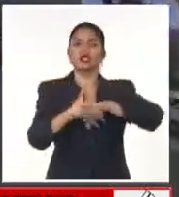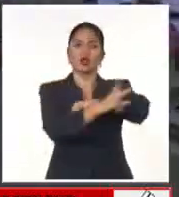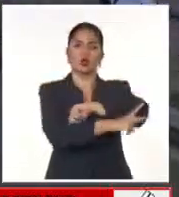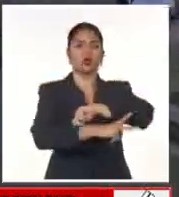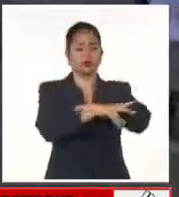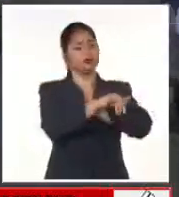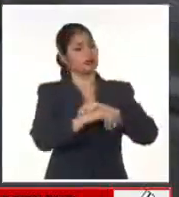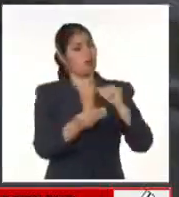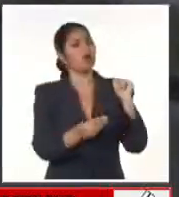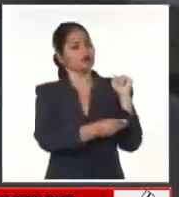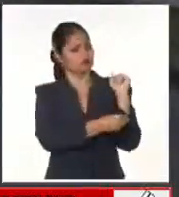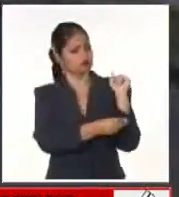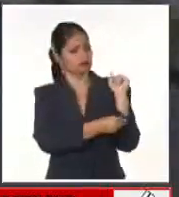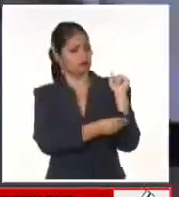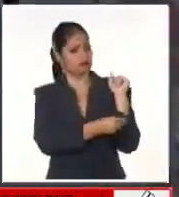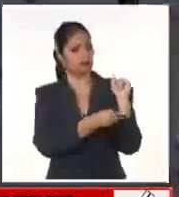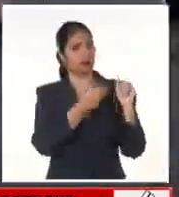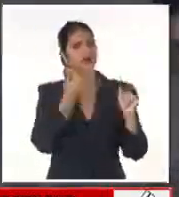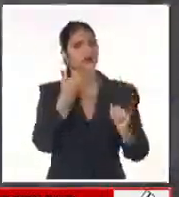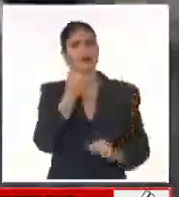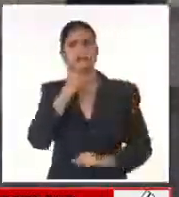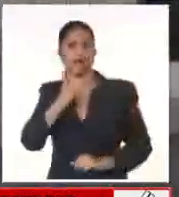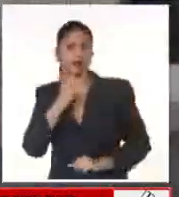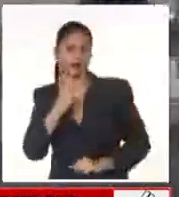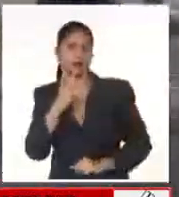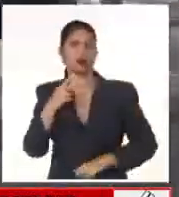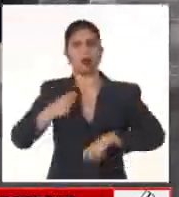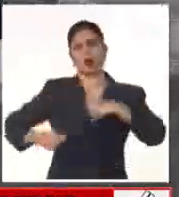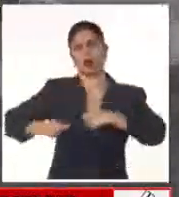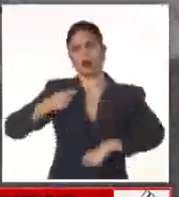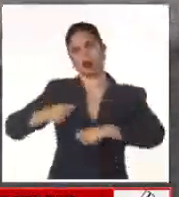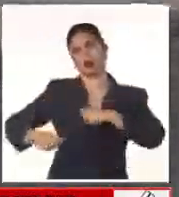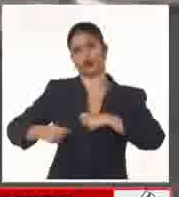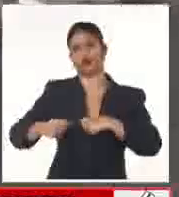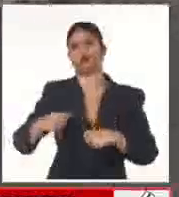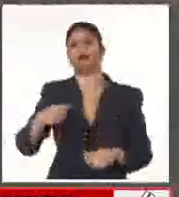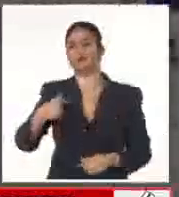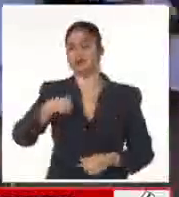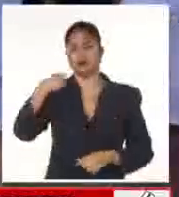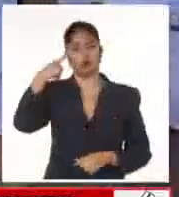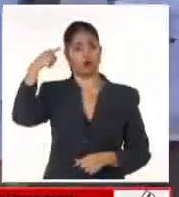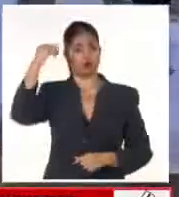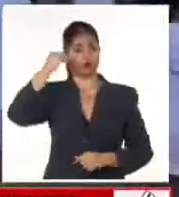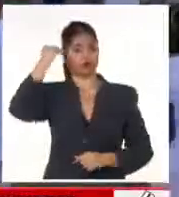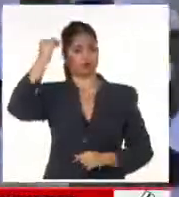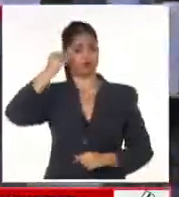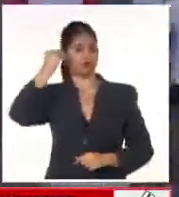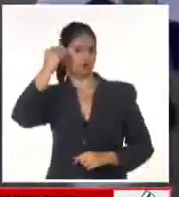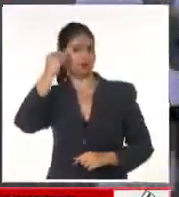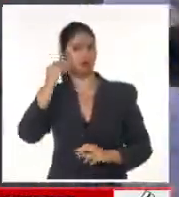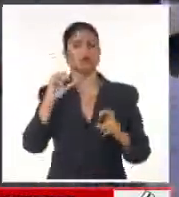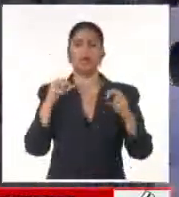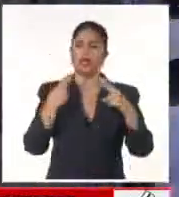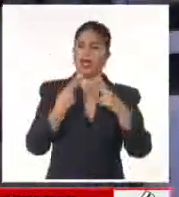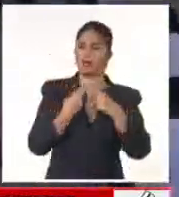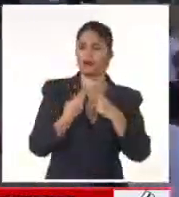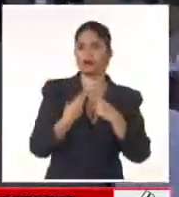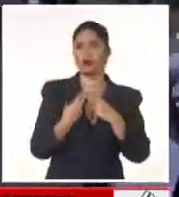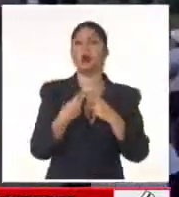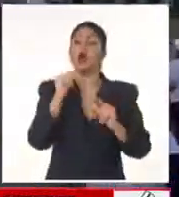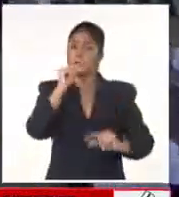darle la mejor atención a los corredores. Yo pienso que el evento se viene